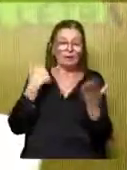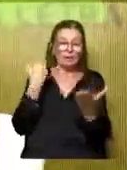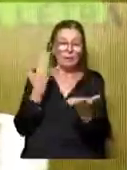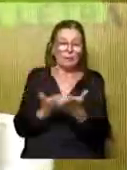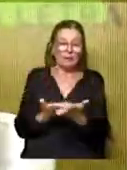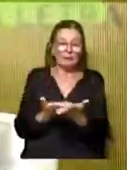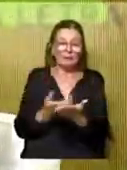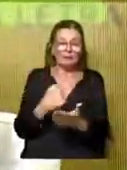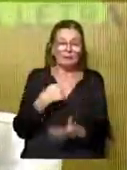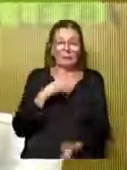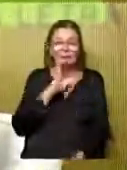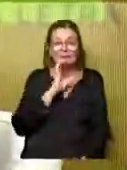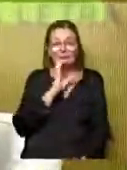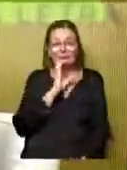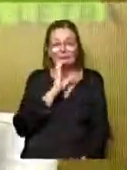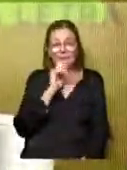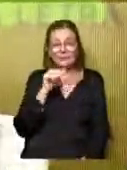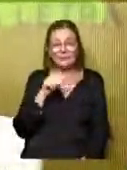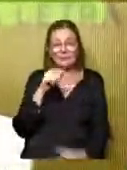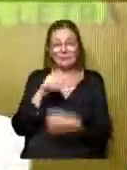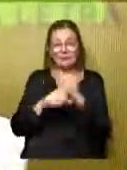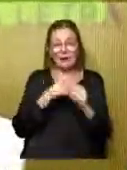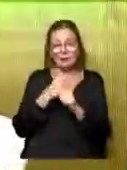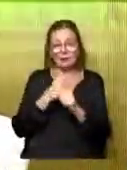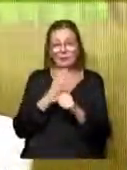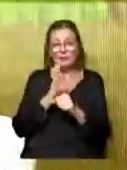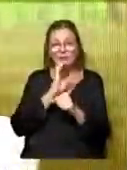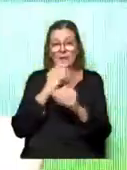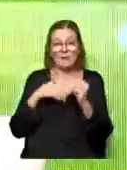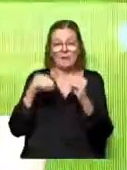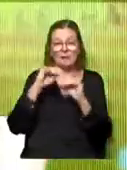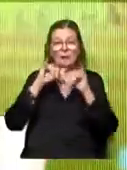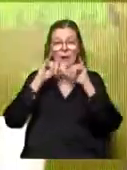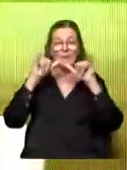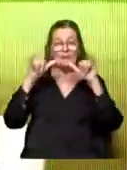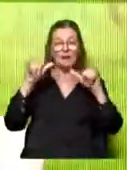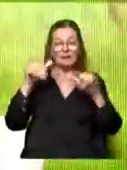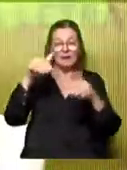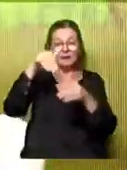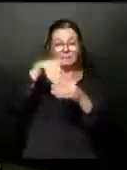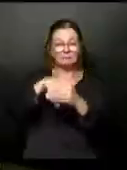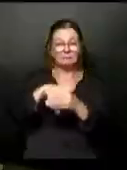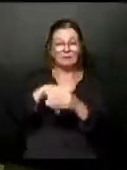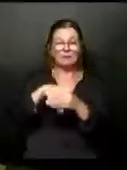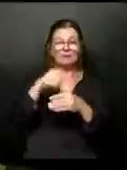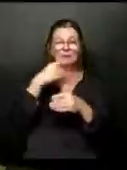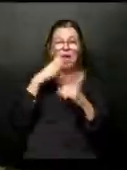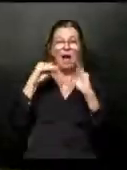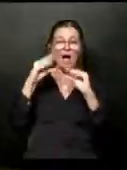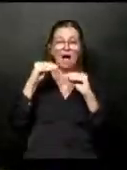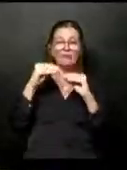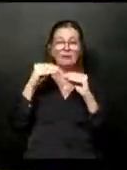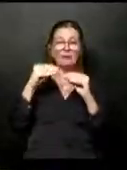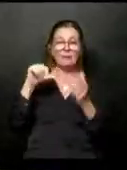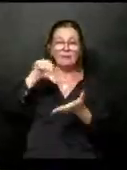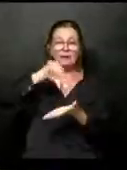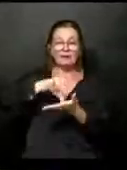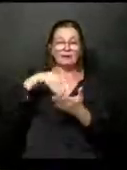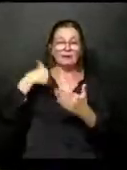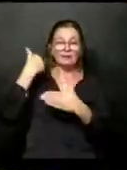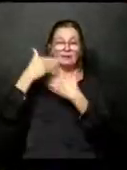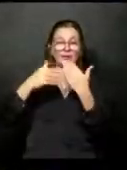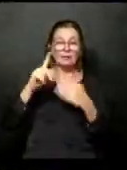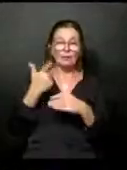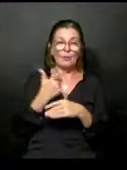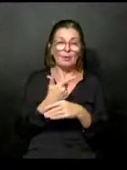Yo me río, y este año me voy a reír un poco más con la campaña electoral cuando se habla de país en desarrollo. No puede haber